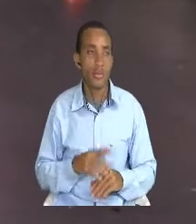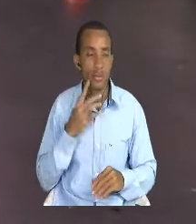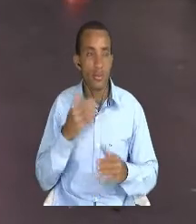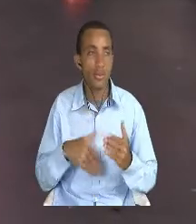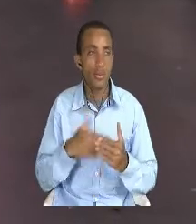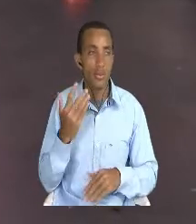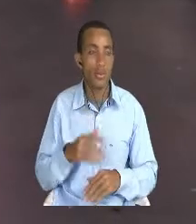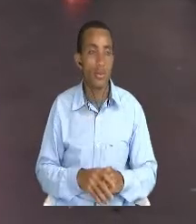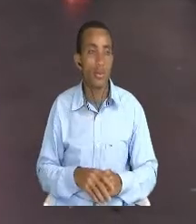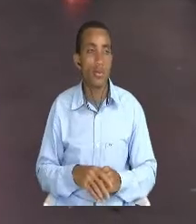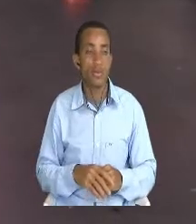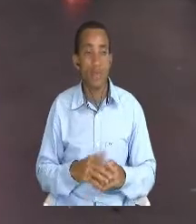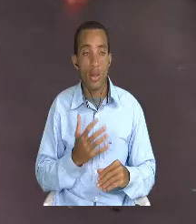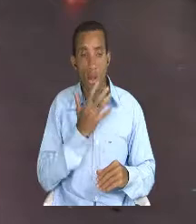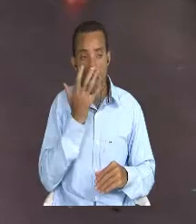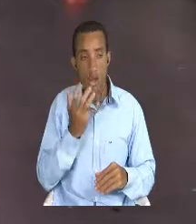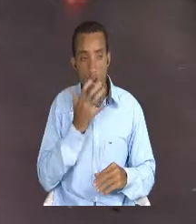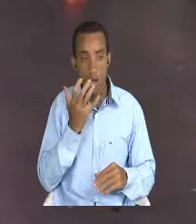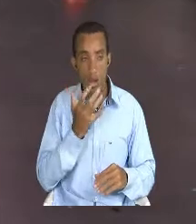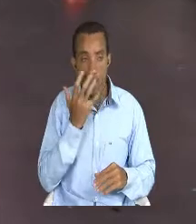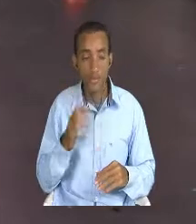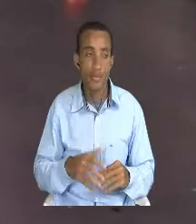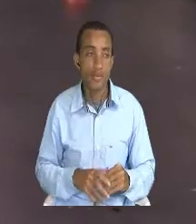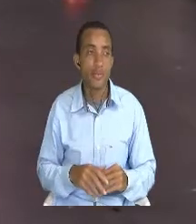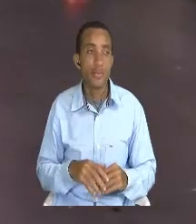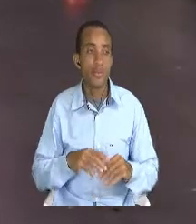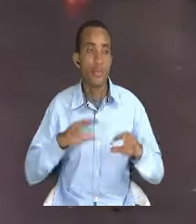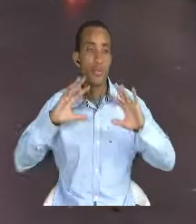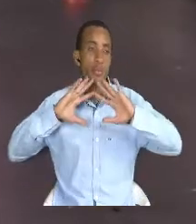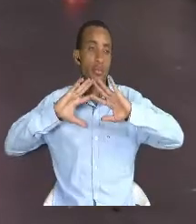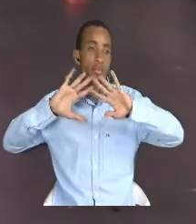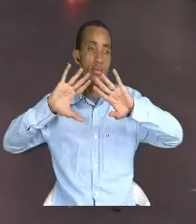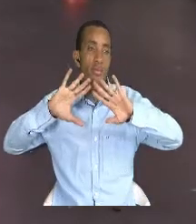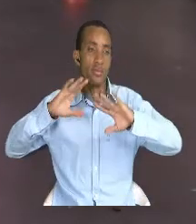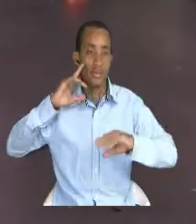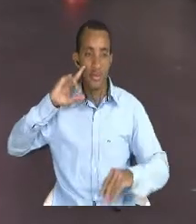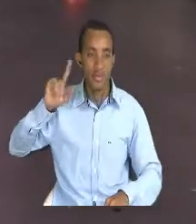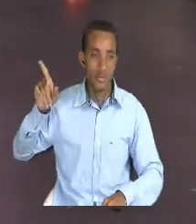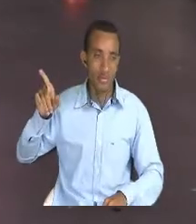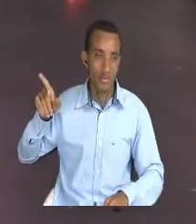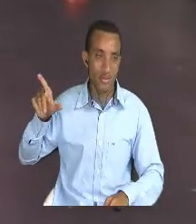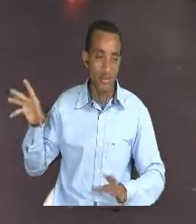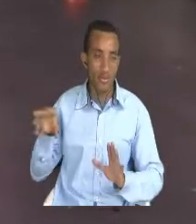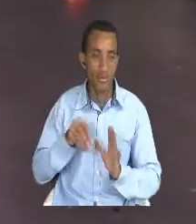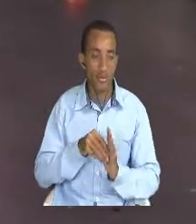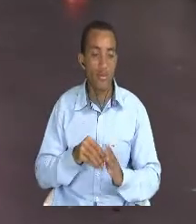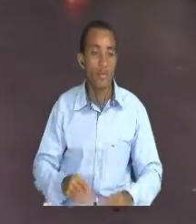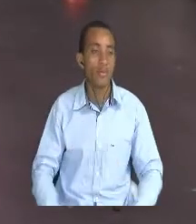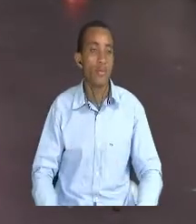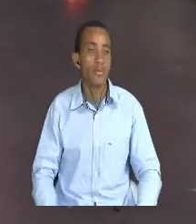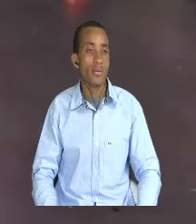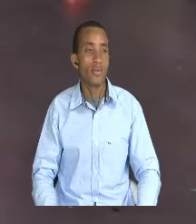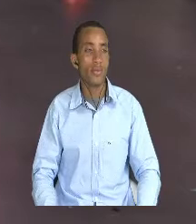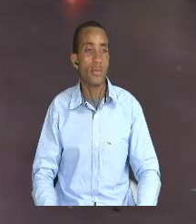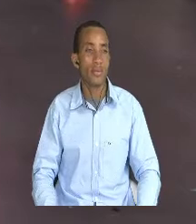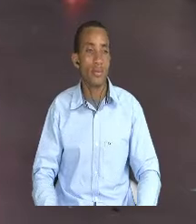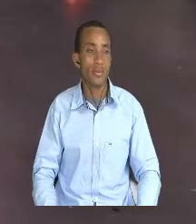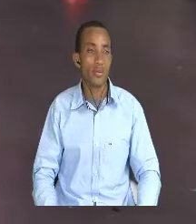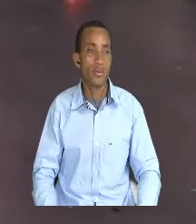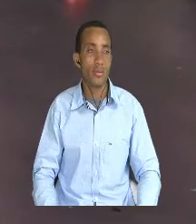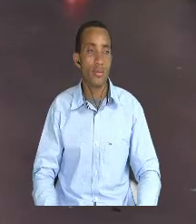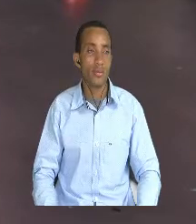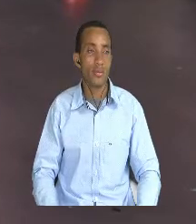con un calentamiento corto para iniciar nuestra clase del día de hoy. ¿Listo? Entonces arrancamos acá. Vamos arriba. Muy bien. Vamos a